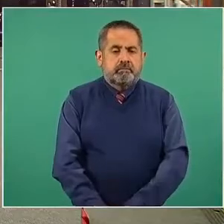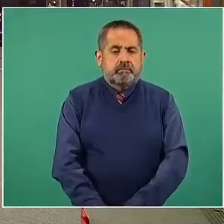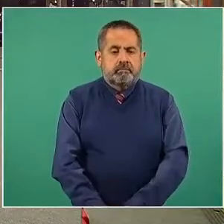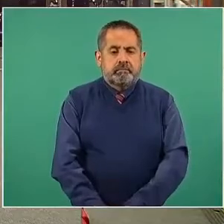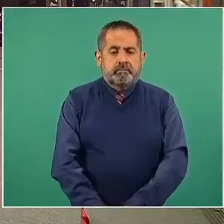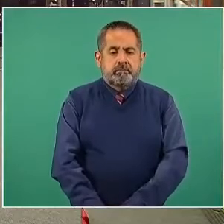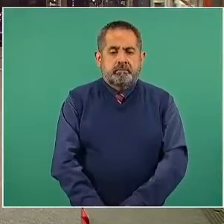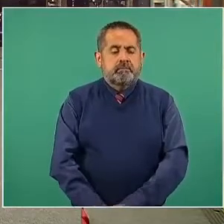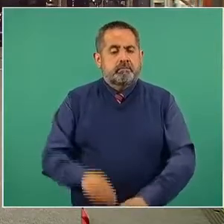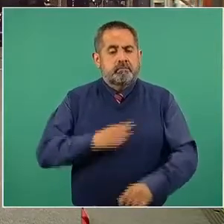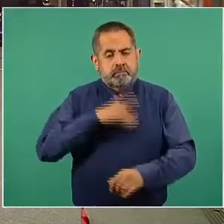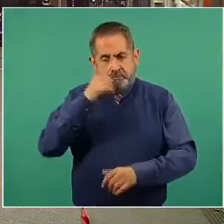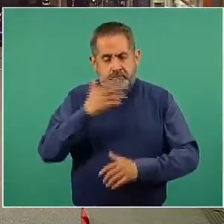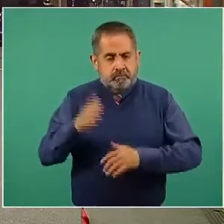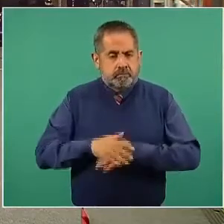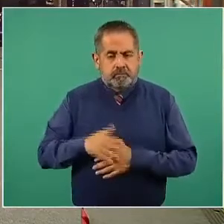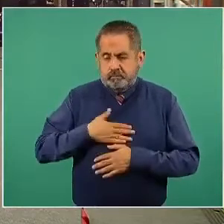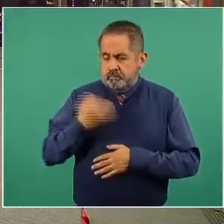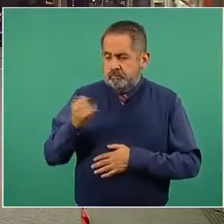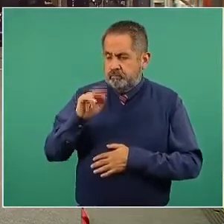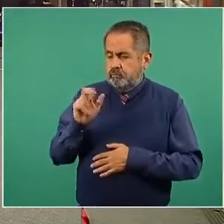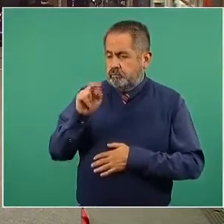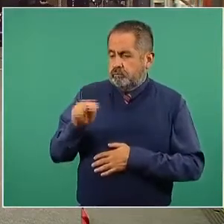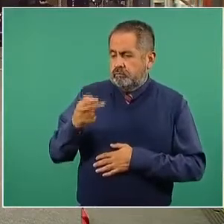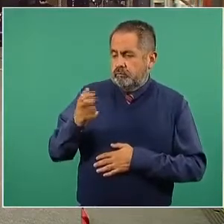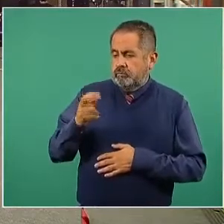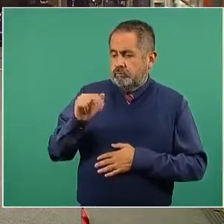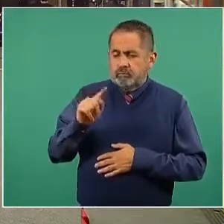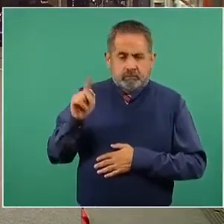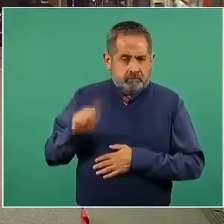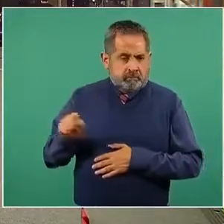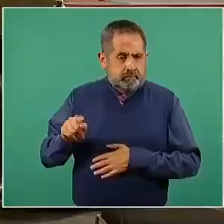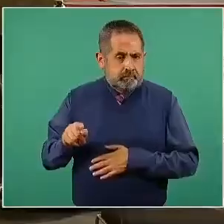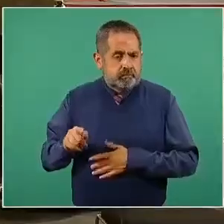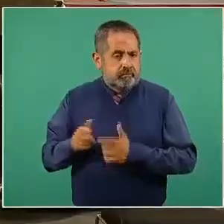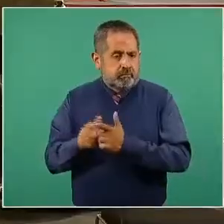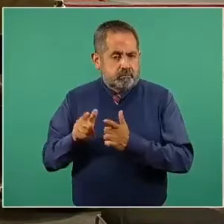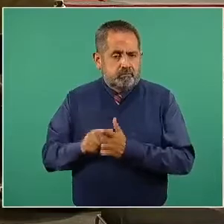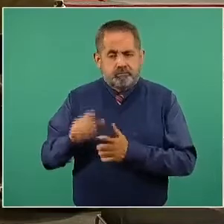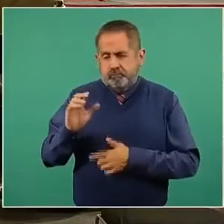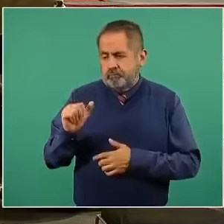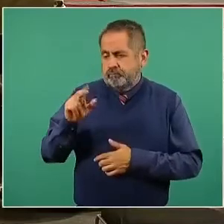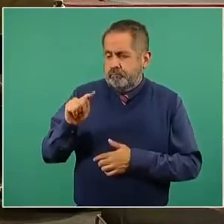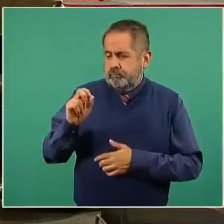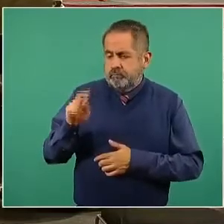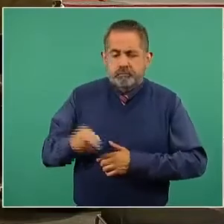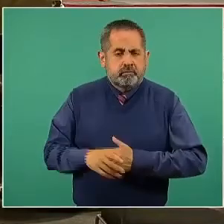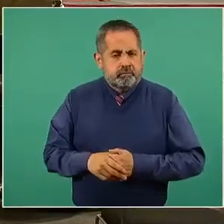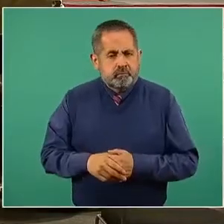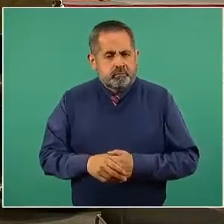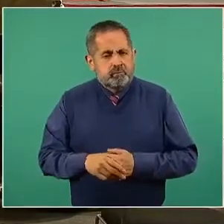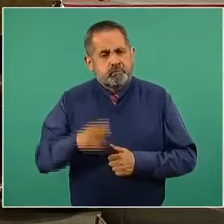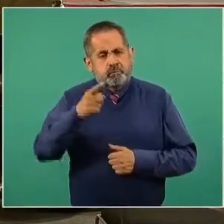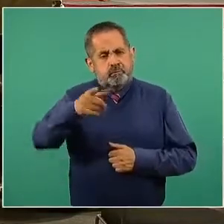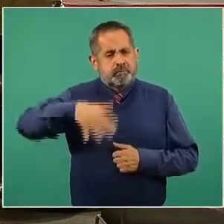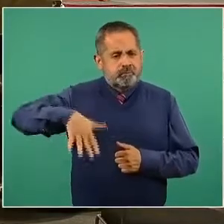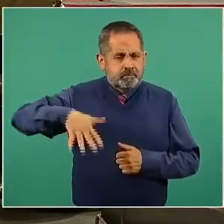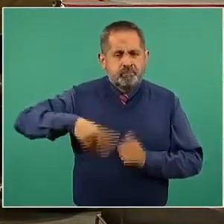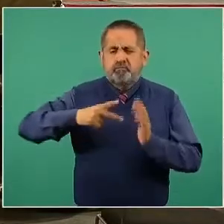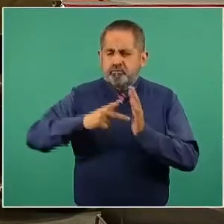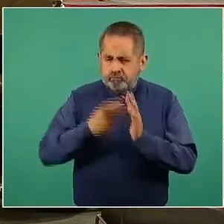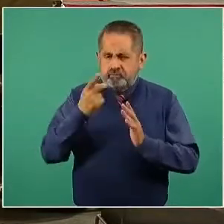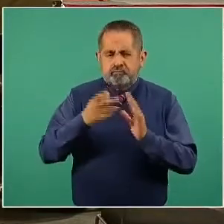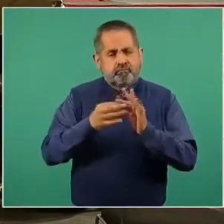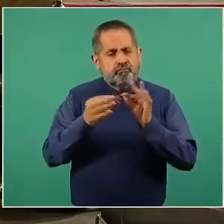Galindo. Muy buenas noches. Juan Hernández de Diario Base de Grupo Cantón. Ahorita que acaba de mencionar otra vez el